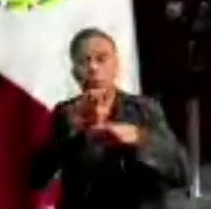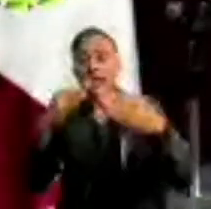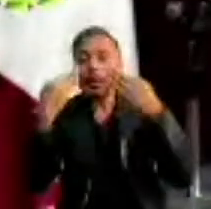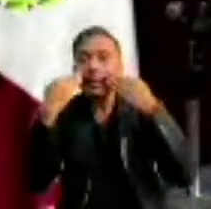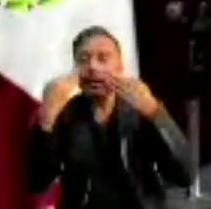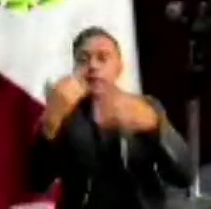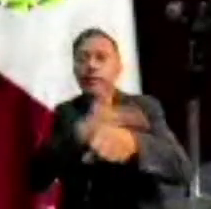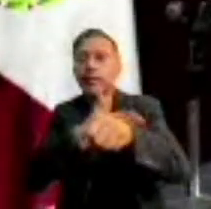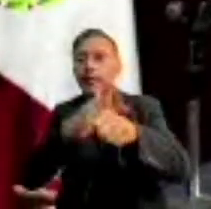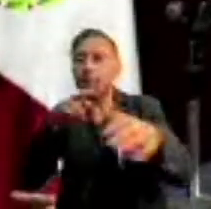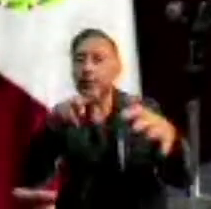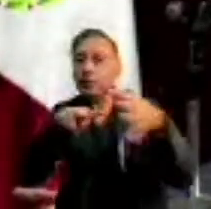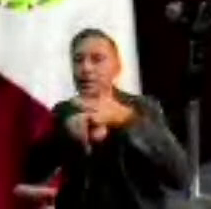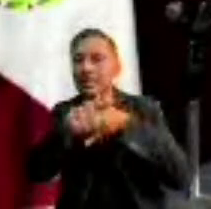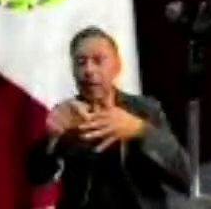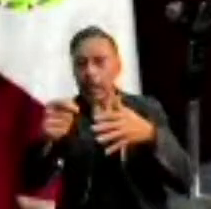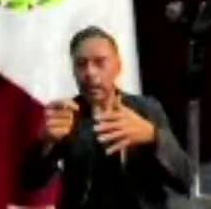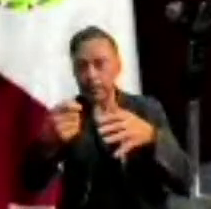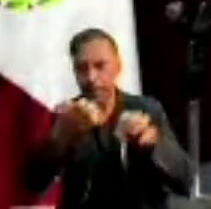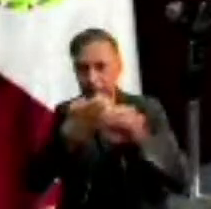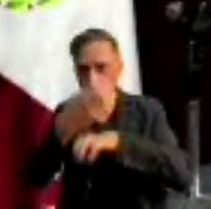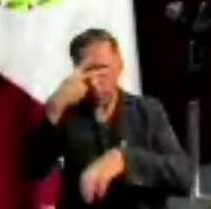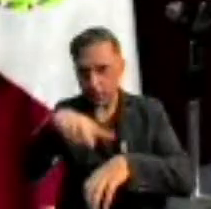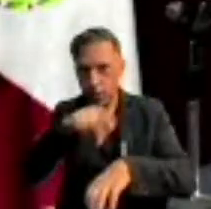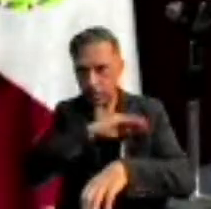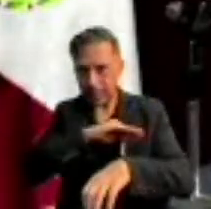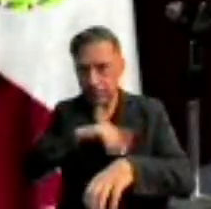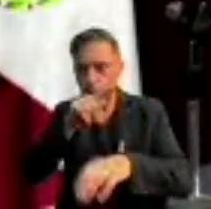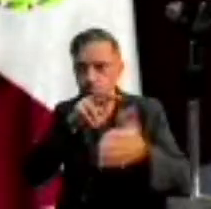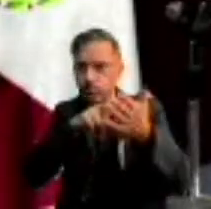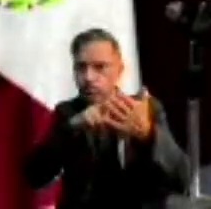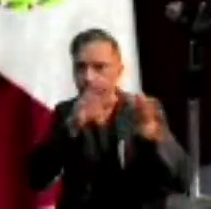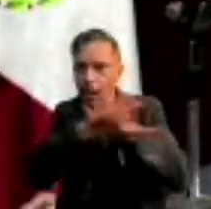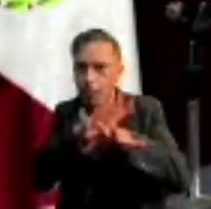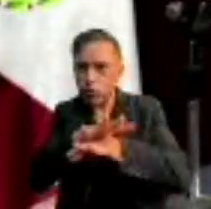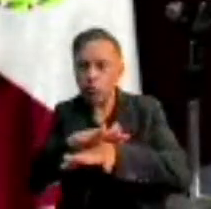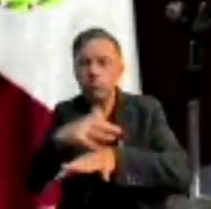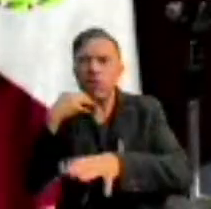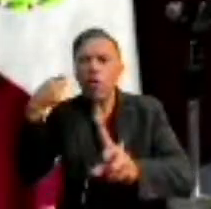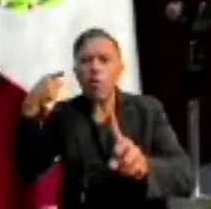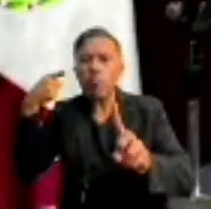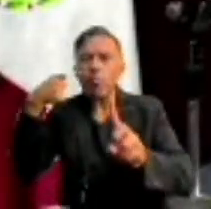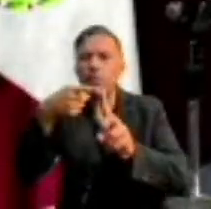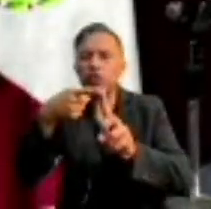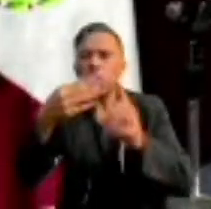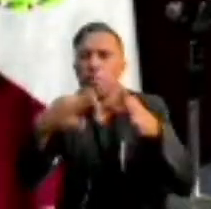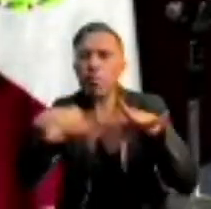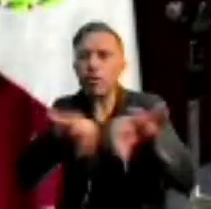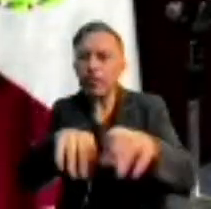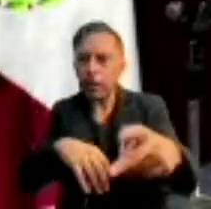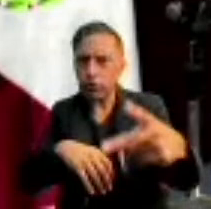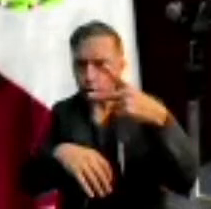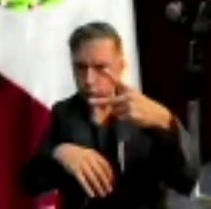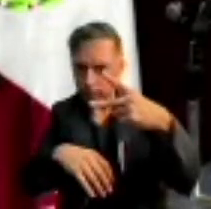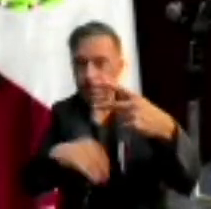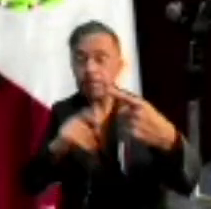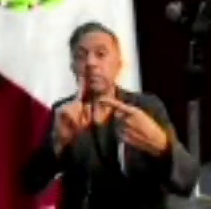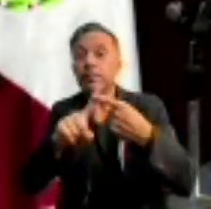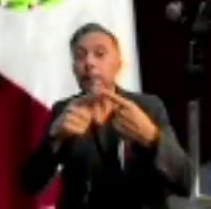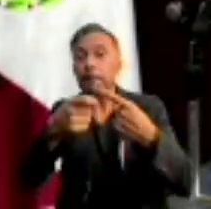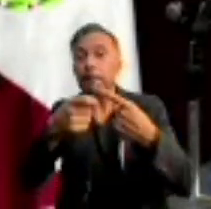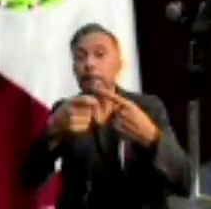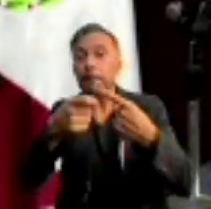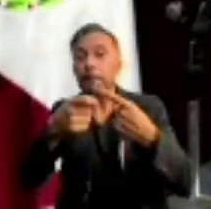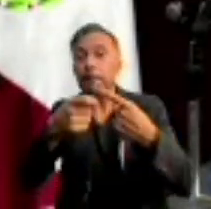del Estado de México municipios con dos propósitos fundamentales el primero homogeneizar las definiciones